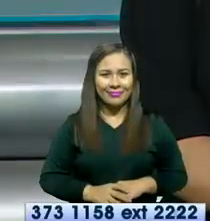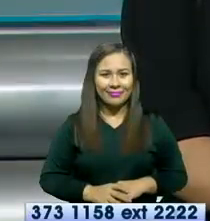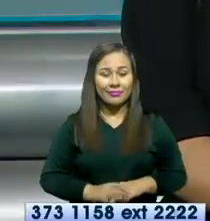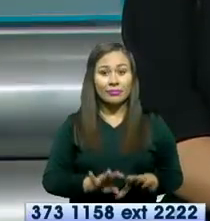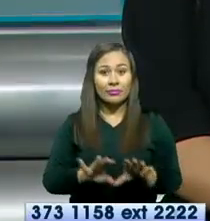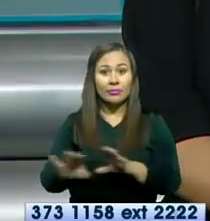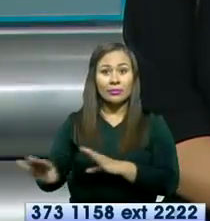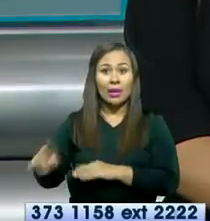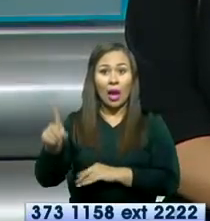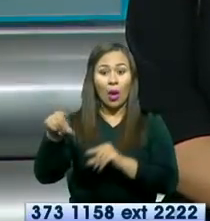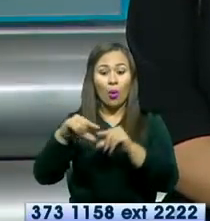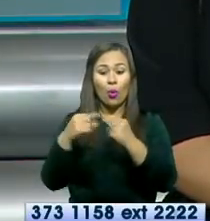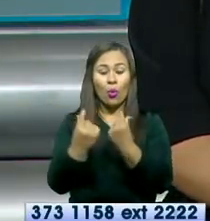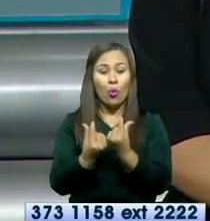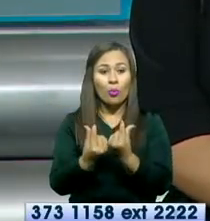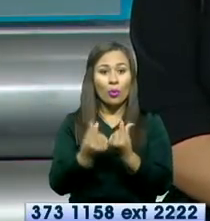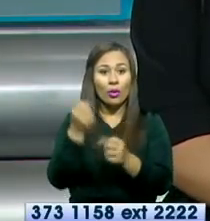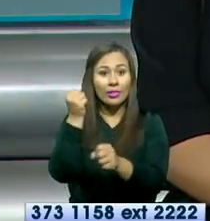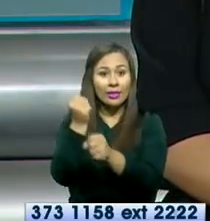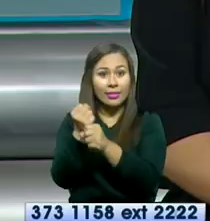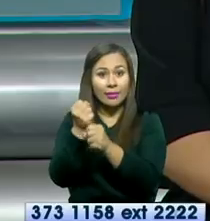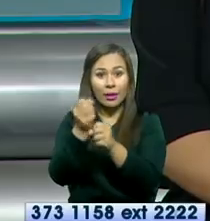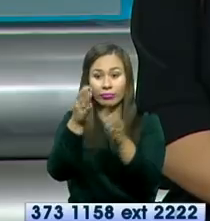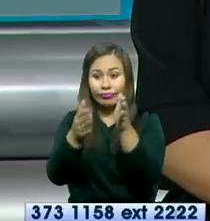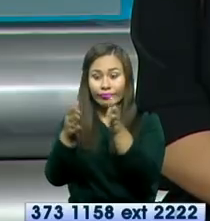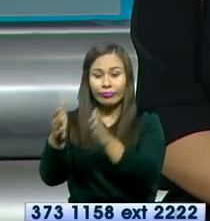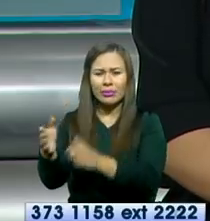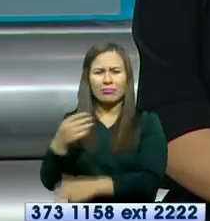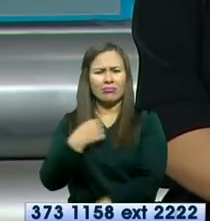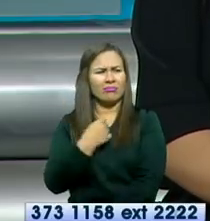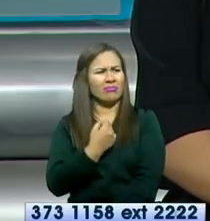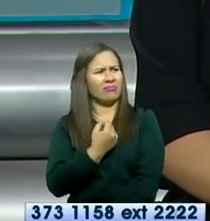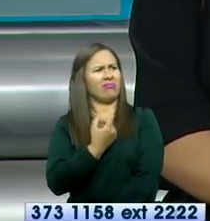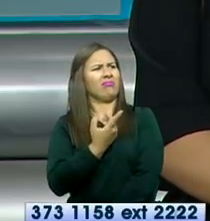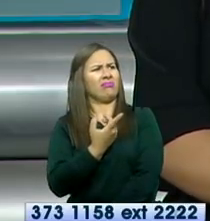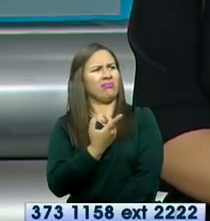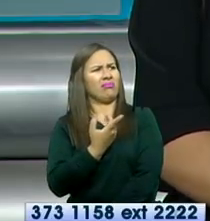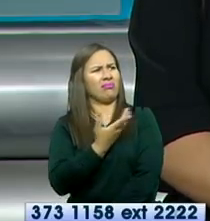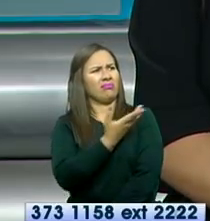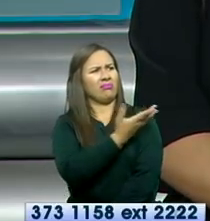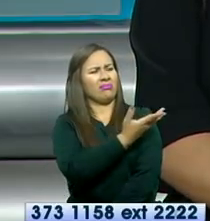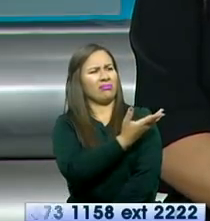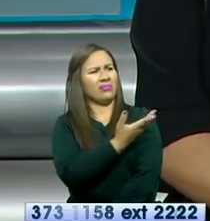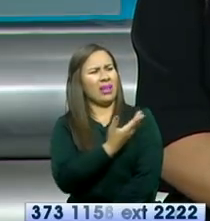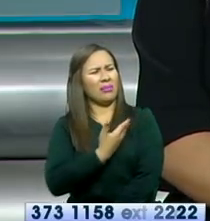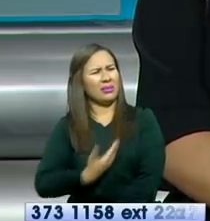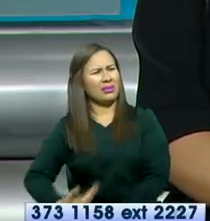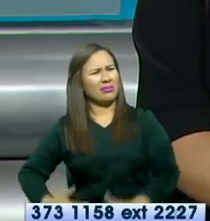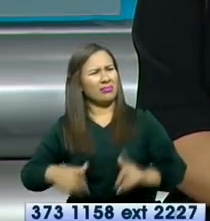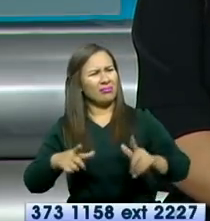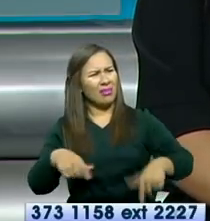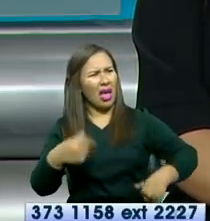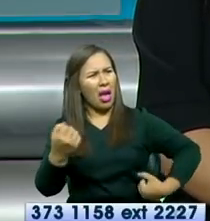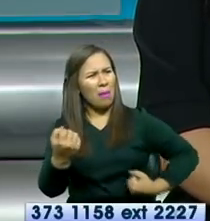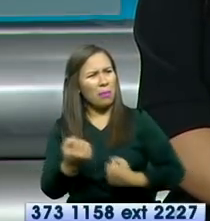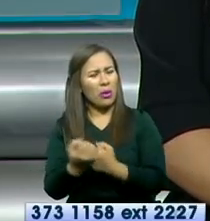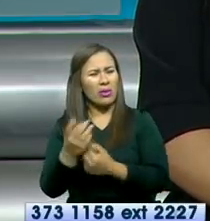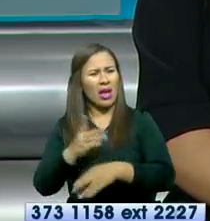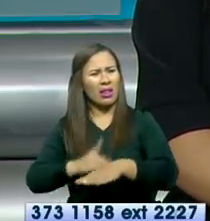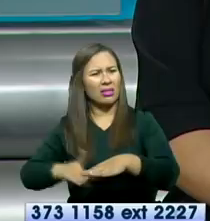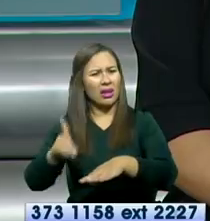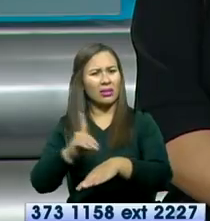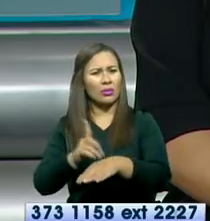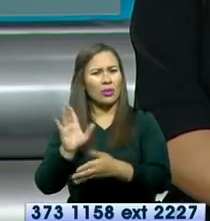El Frente Unitario de Trabajadores cuestionó el apoyo que el presidente Lenín Moreno dio a Richard Espinosa, titular del Instituto Ecuatoriano de